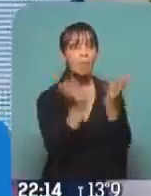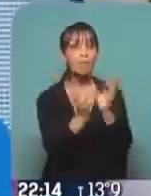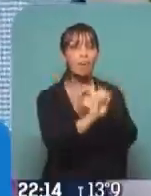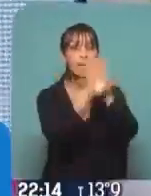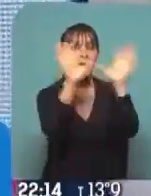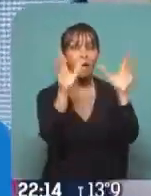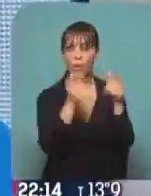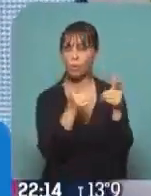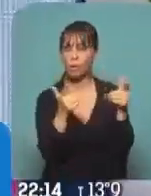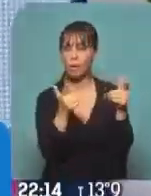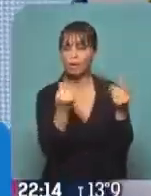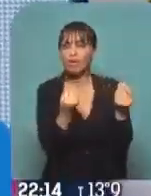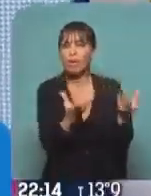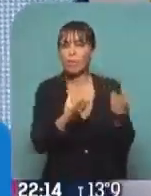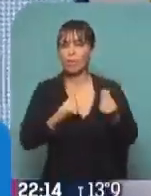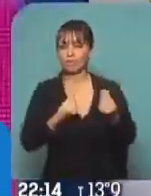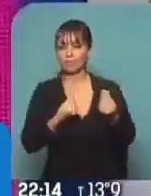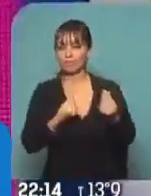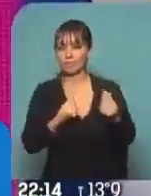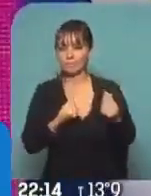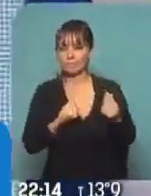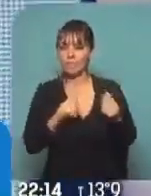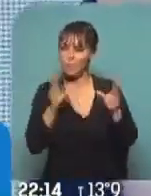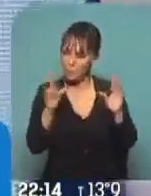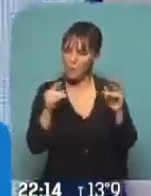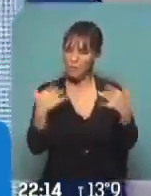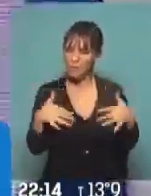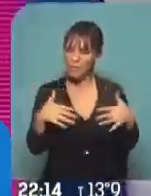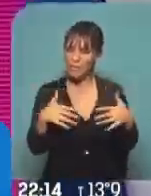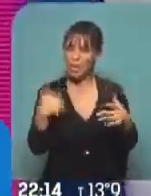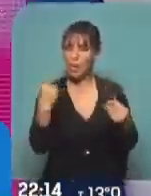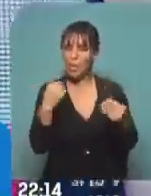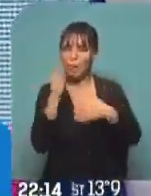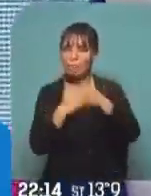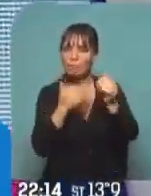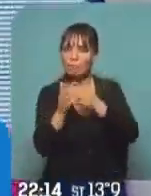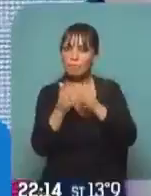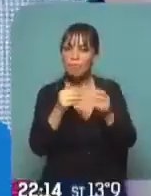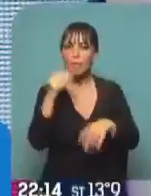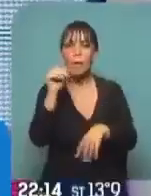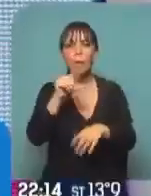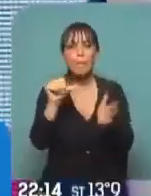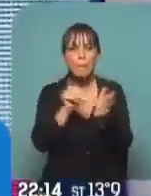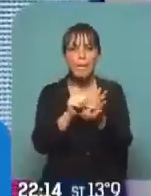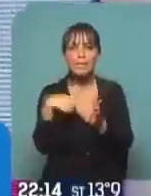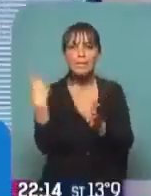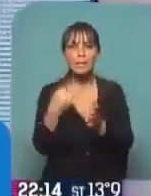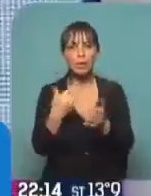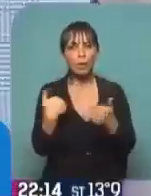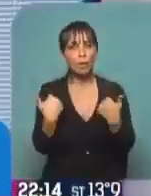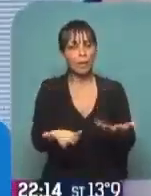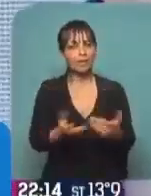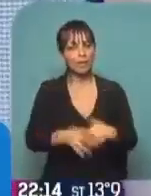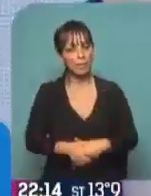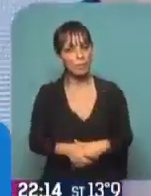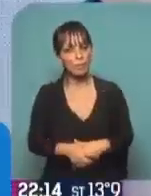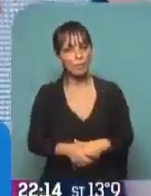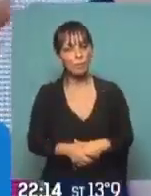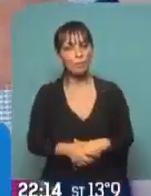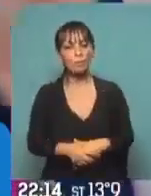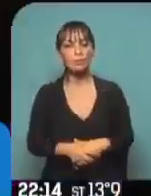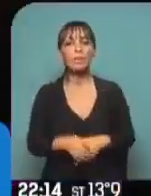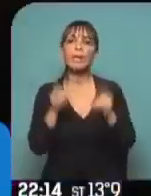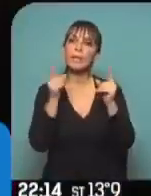puedan ayudar, va a ser difícil que podamos realmente construir ese país que todos queremos y nos merecemos. Y antes de terminar,